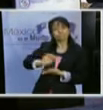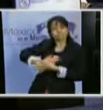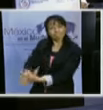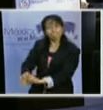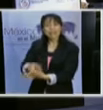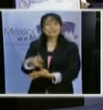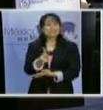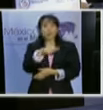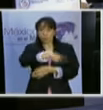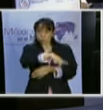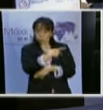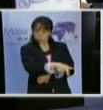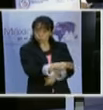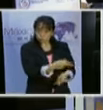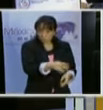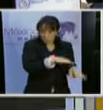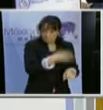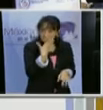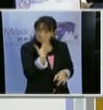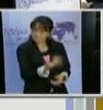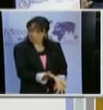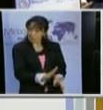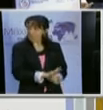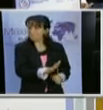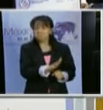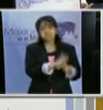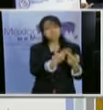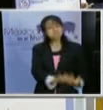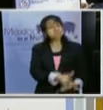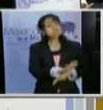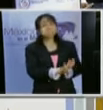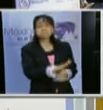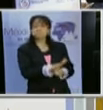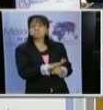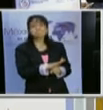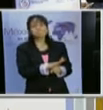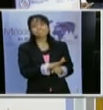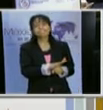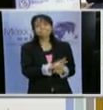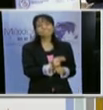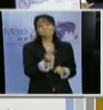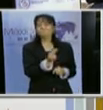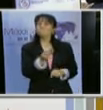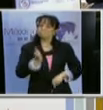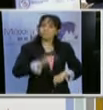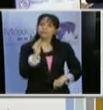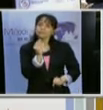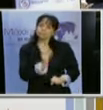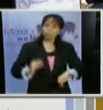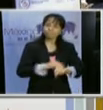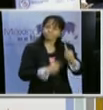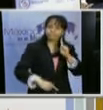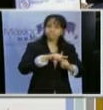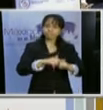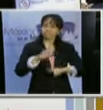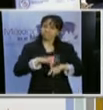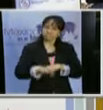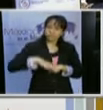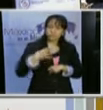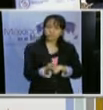es el suficiente, no es el necesario. En ese sentido, los retos de hoy de los Objetivos de